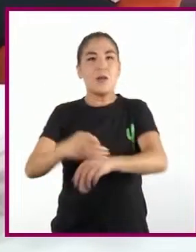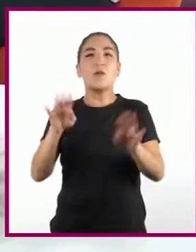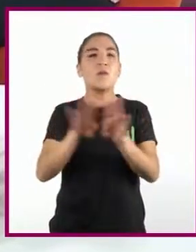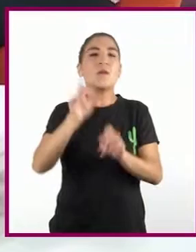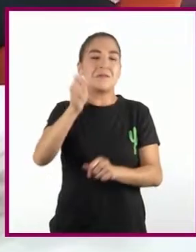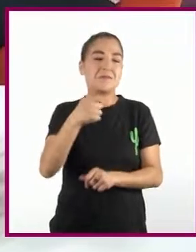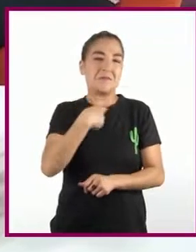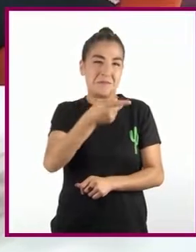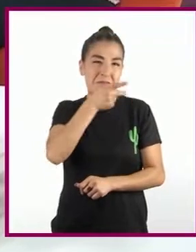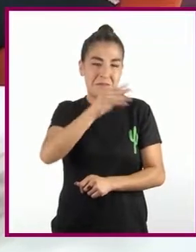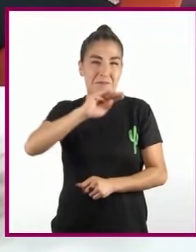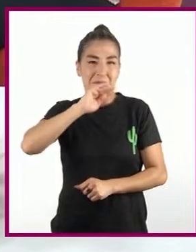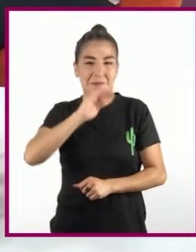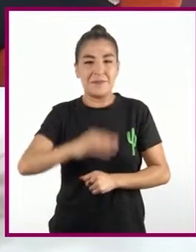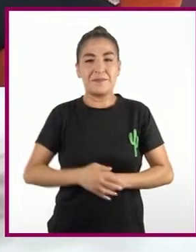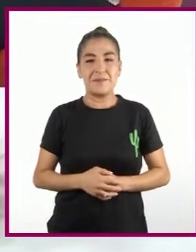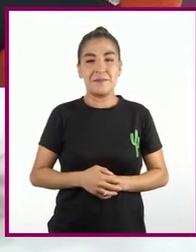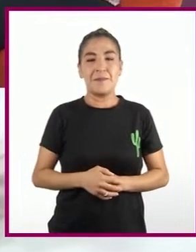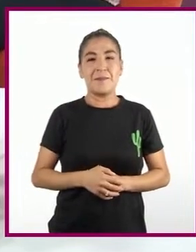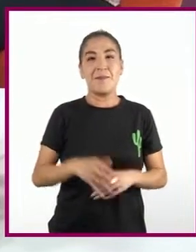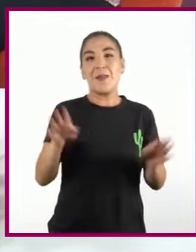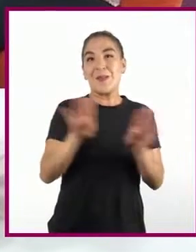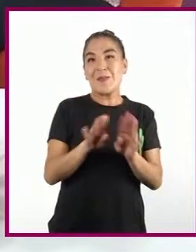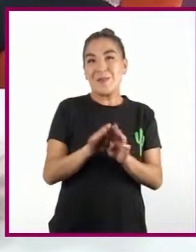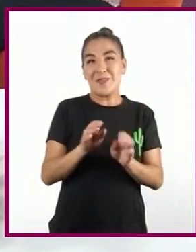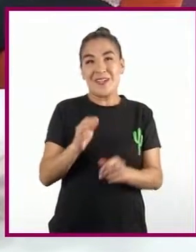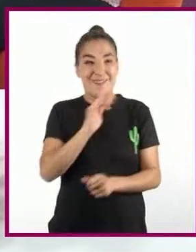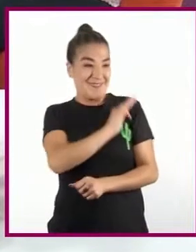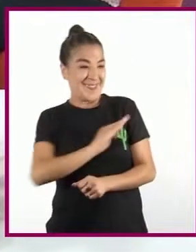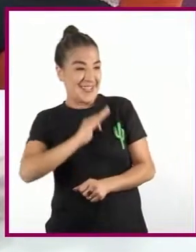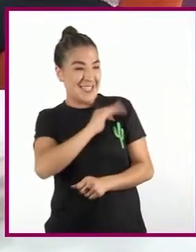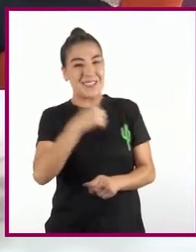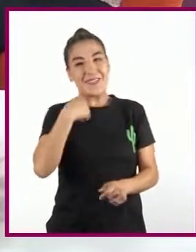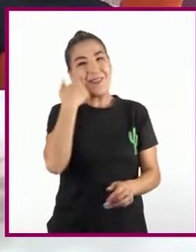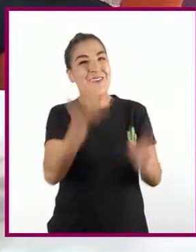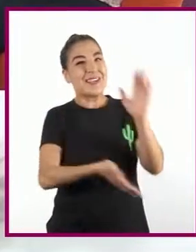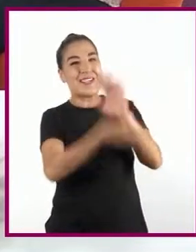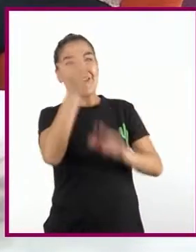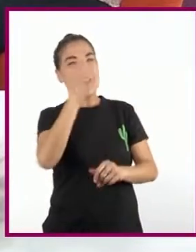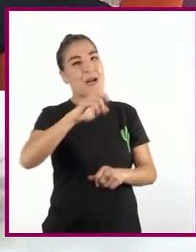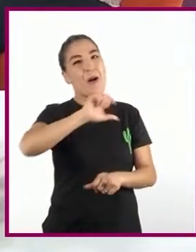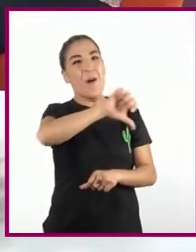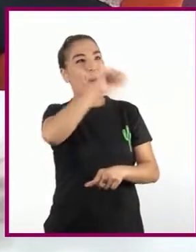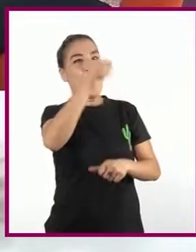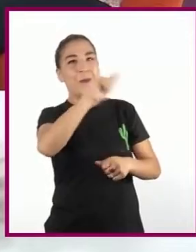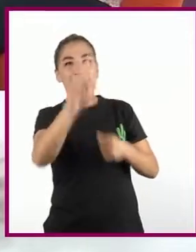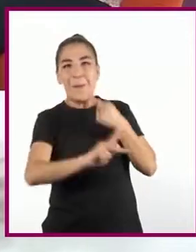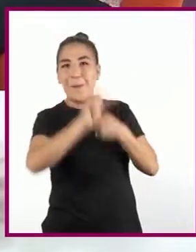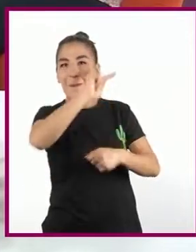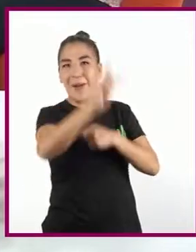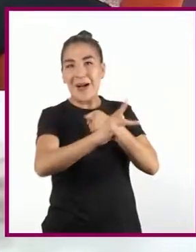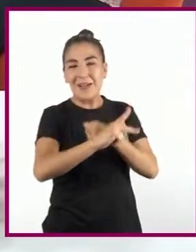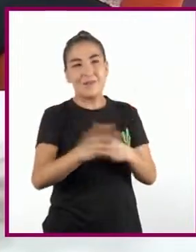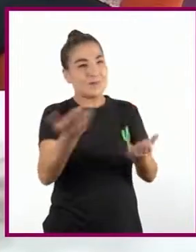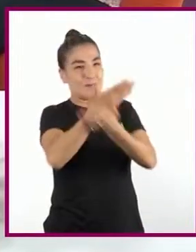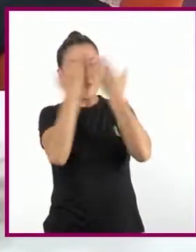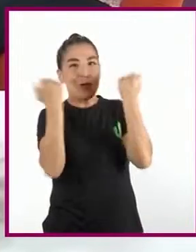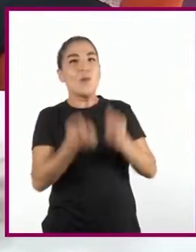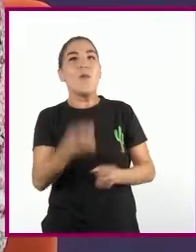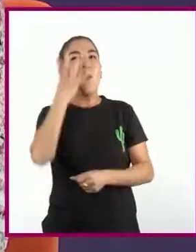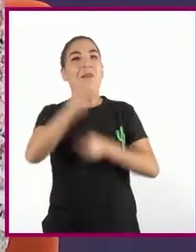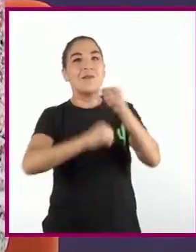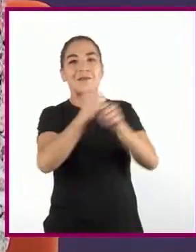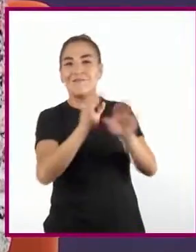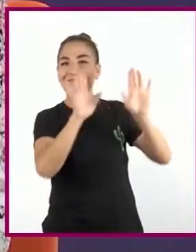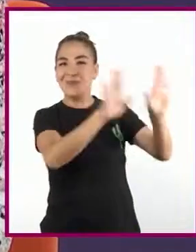pues mi padre y mi madre, pues no estaban muy felices de que yo pensara irme al extranjero, sí, claro. No sabían cuántos años, ni yo